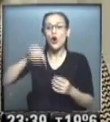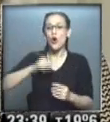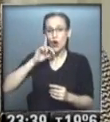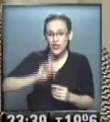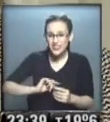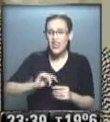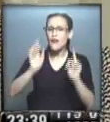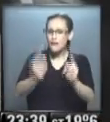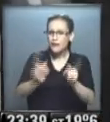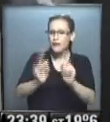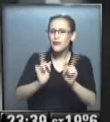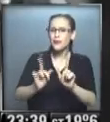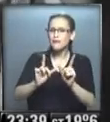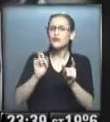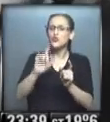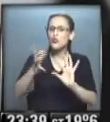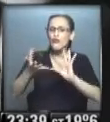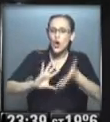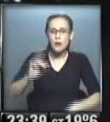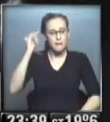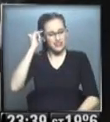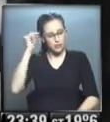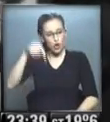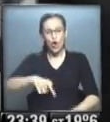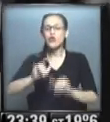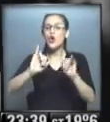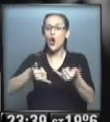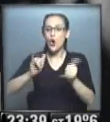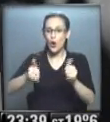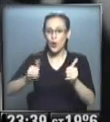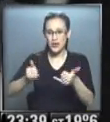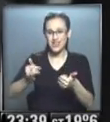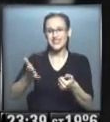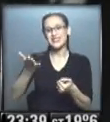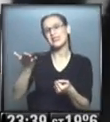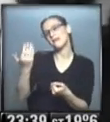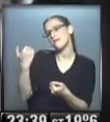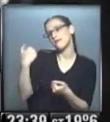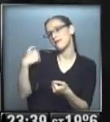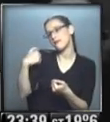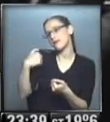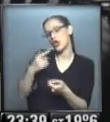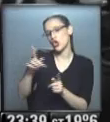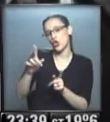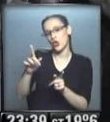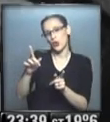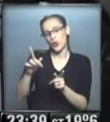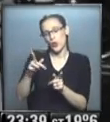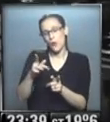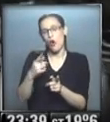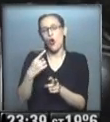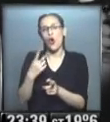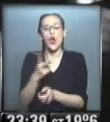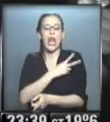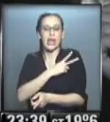digo, está vigente su pensamiento, y creo que los jóvenes, incluso que no nacieron, que no vivieron esa experiencia, lo reconocen como un líder consecuente.